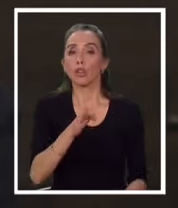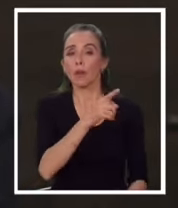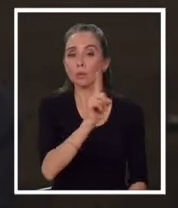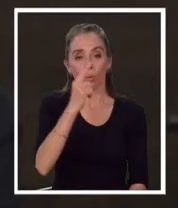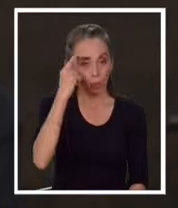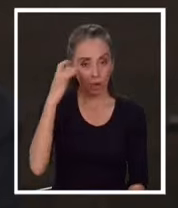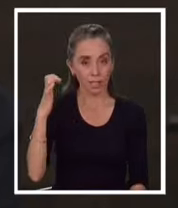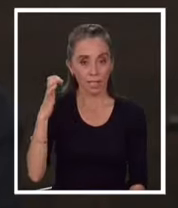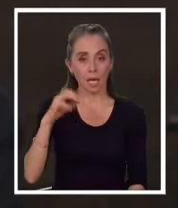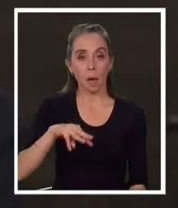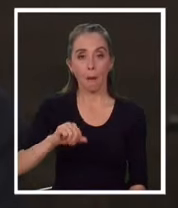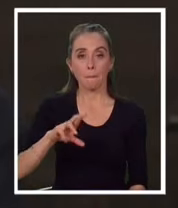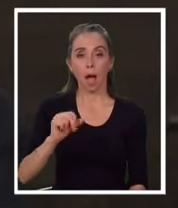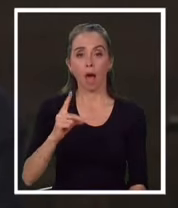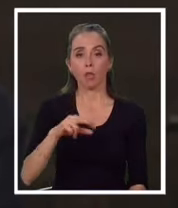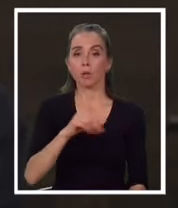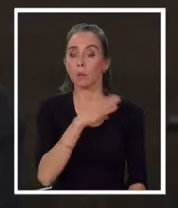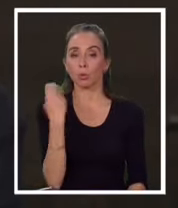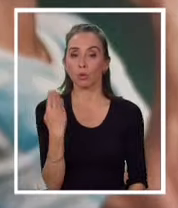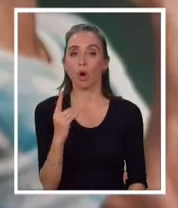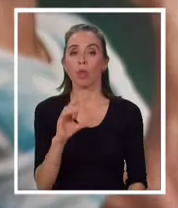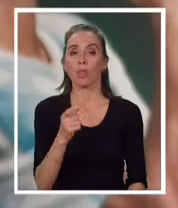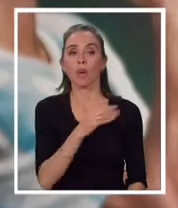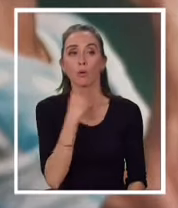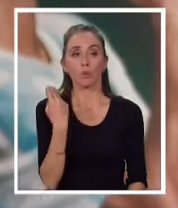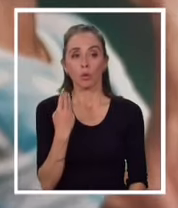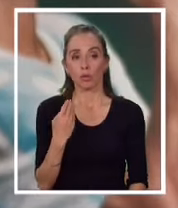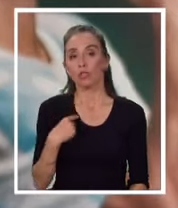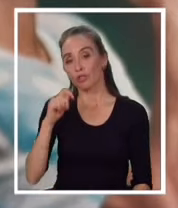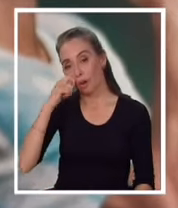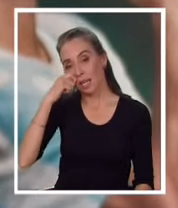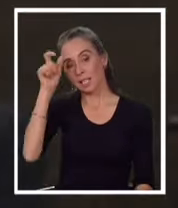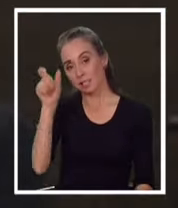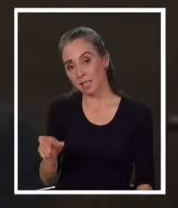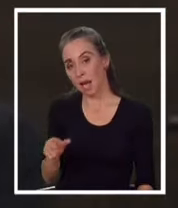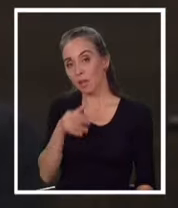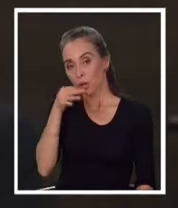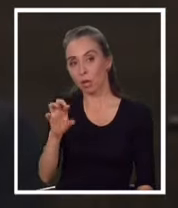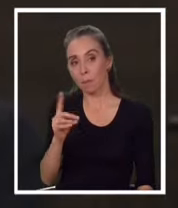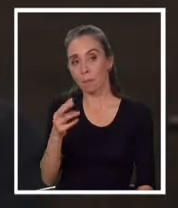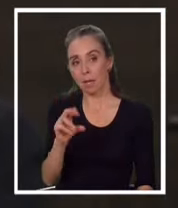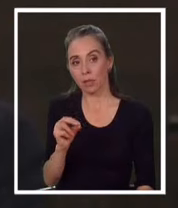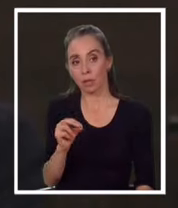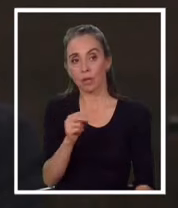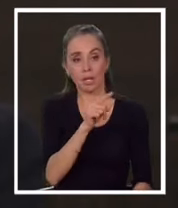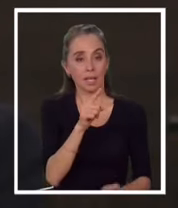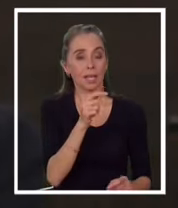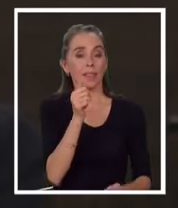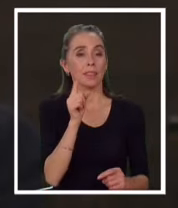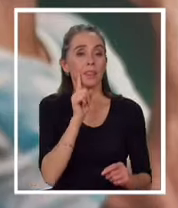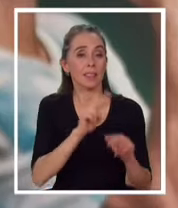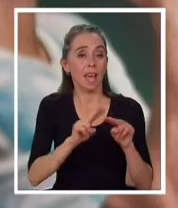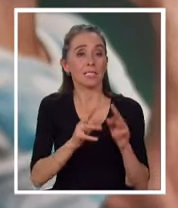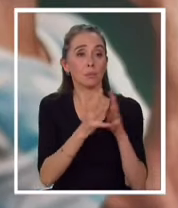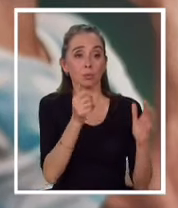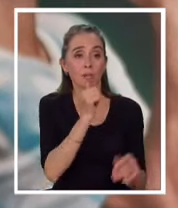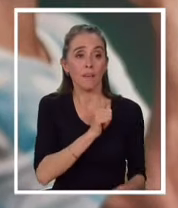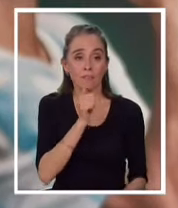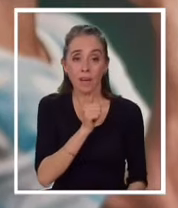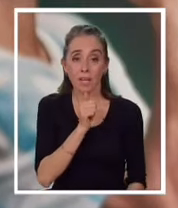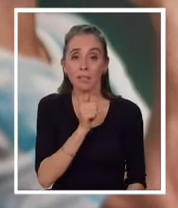crees que Maradona falleció, que Diego murió. Lo extraño, Pedro. Te hace mucha falta.